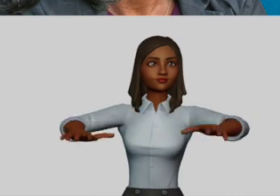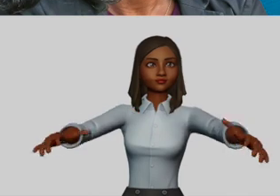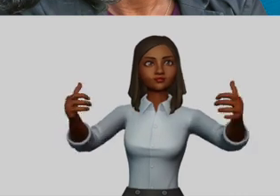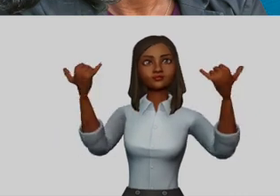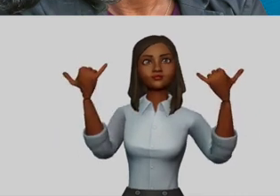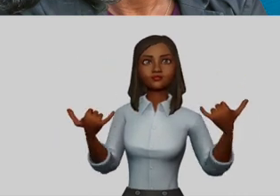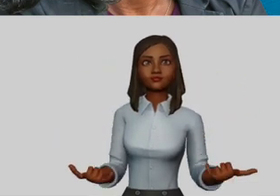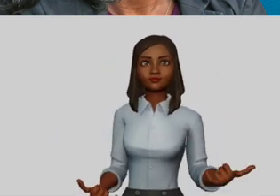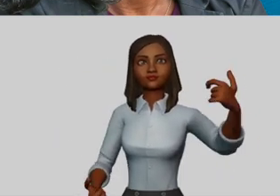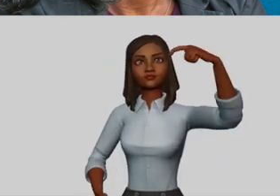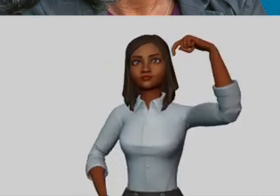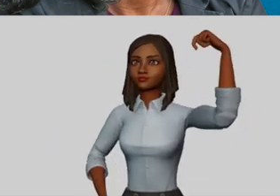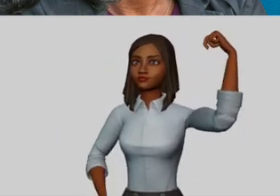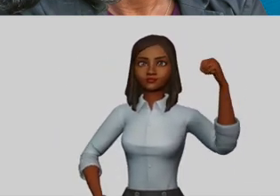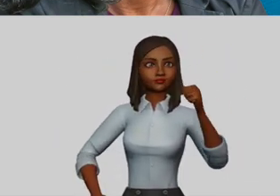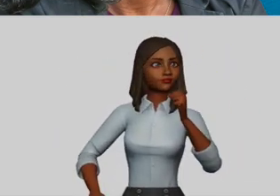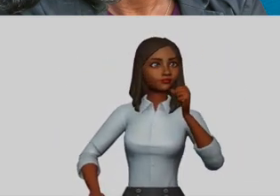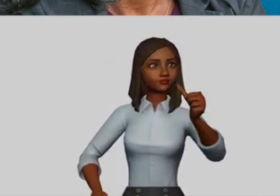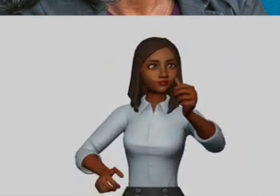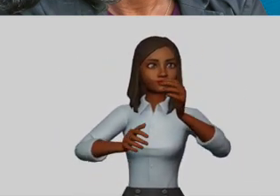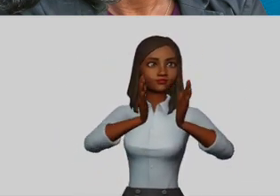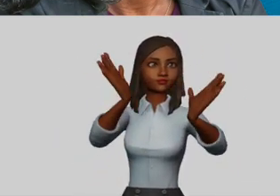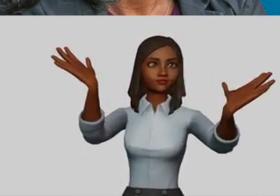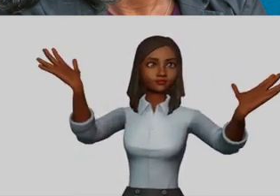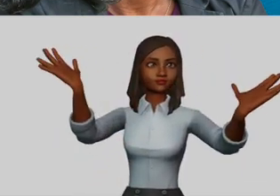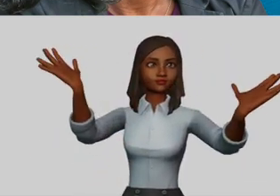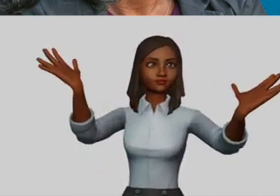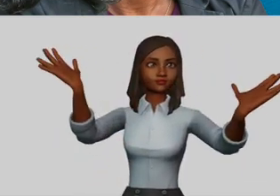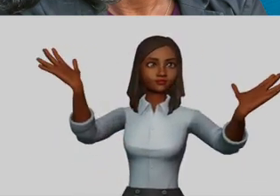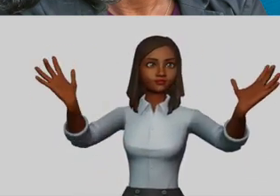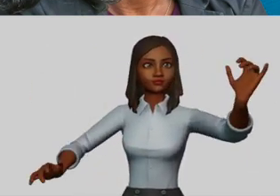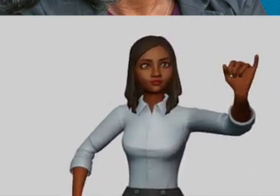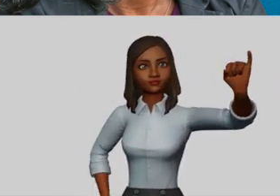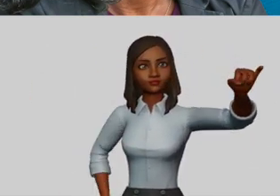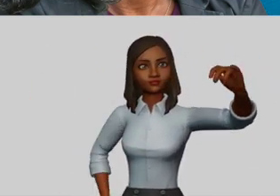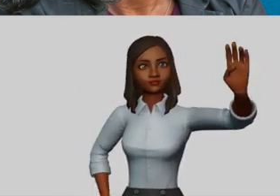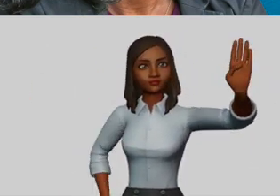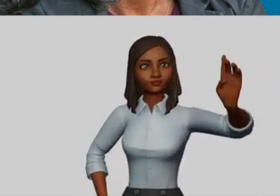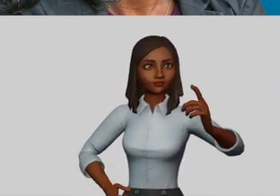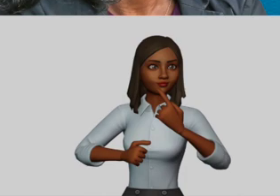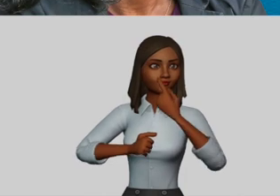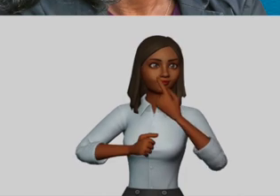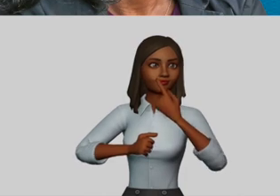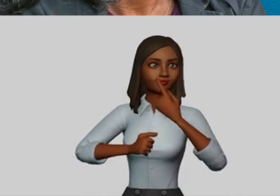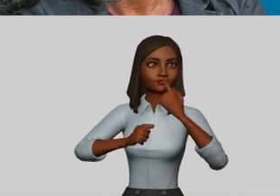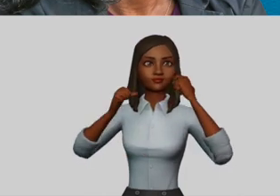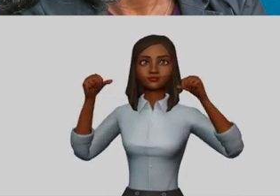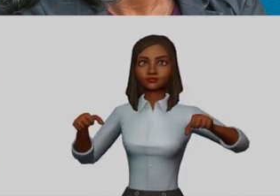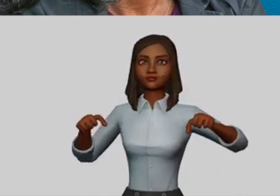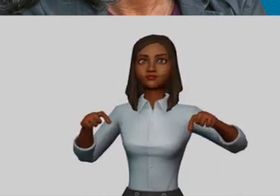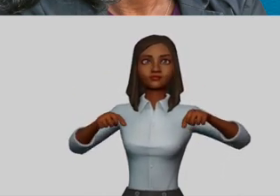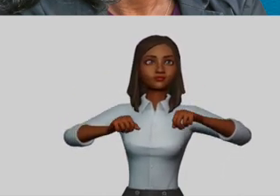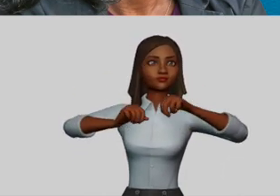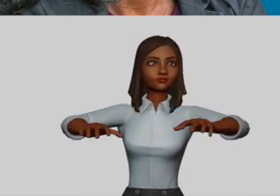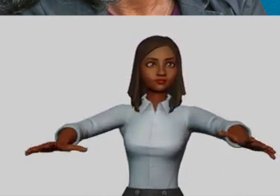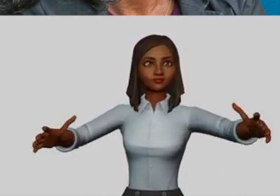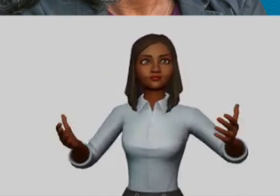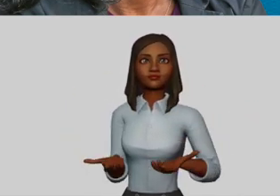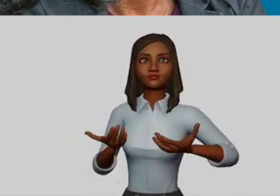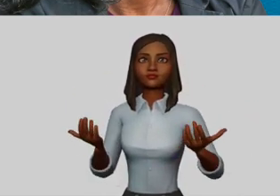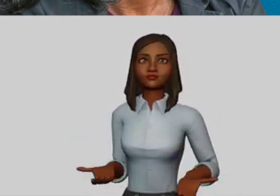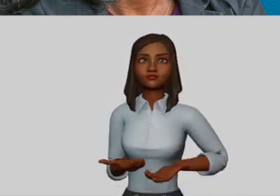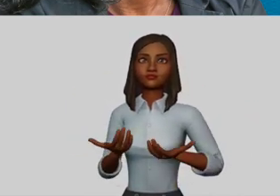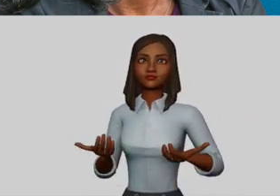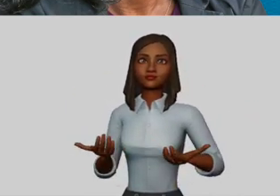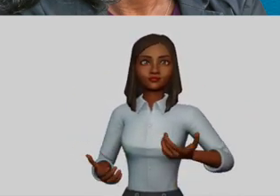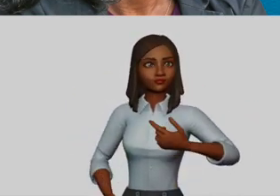que quieran tratar esta tecnología. Porque imagínate, esto nunca se ha hecho en el mundo. Uh-huh. Entonces, es una tecnología bien nueva, que